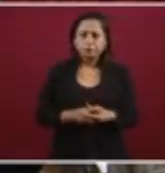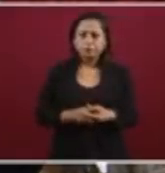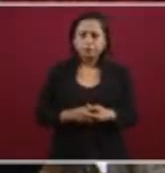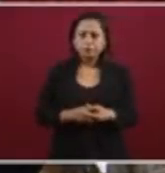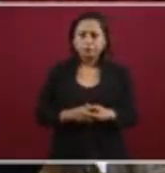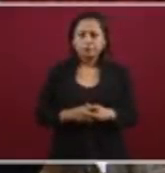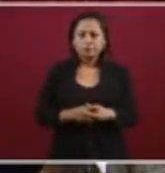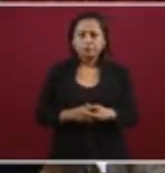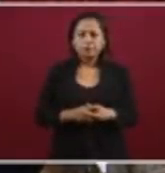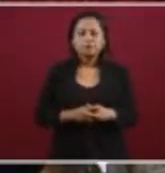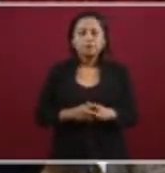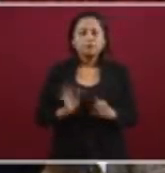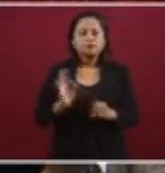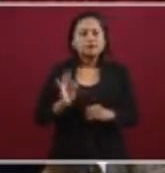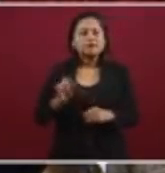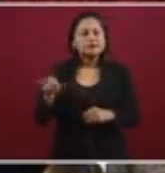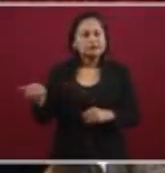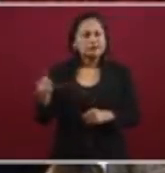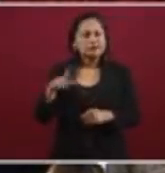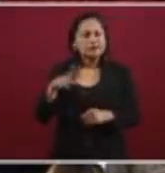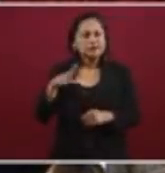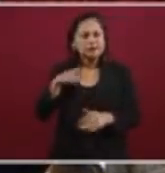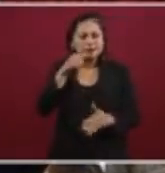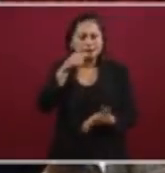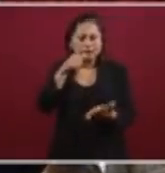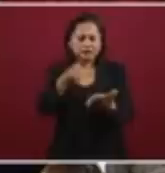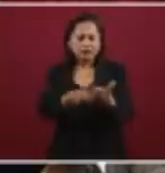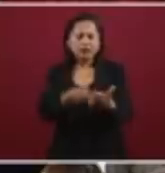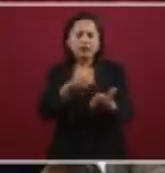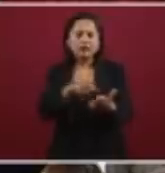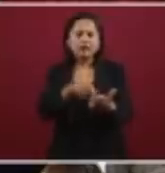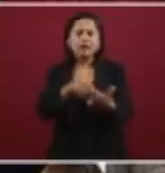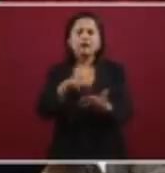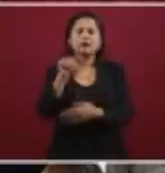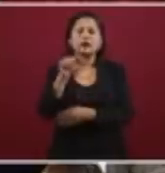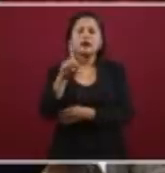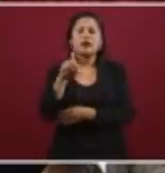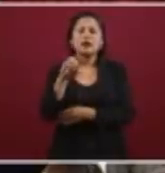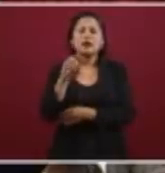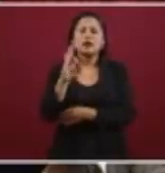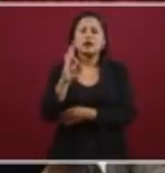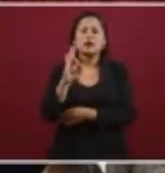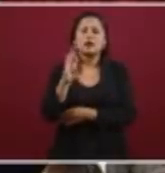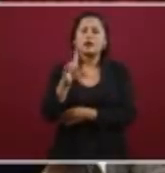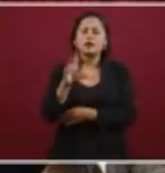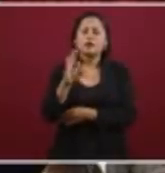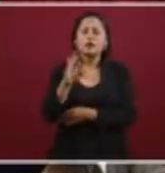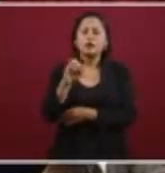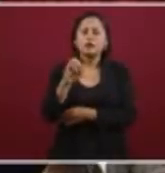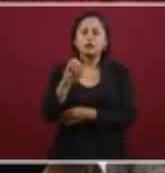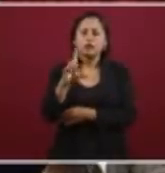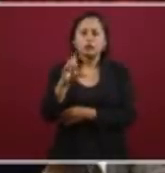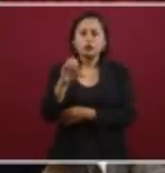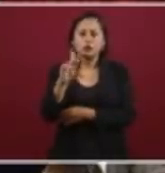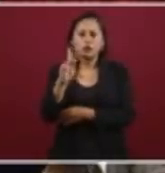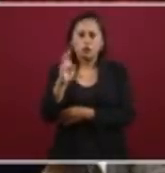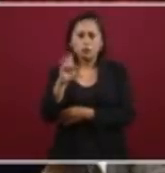a lo mejor encontramos la carta de adolfo lópez mateos cuando la nacionalización